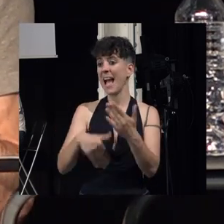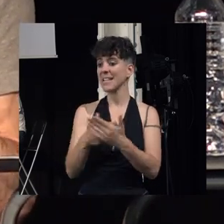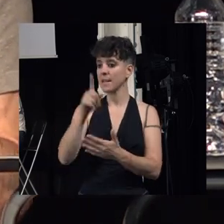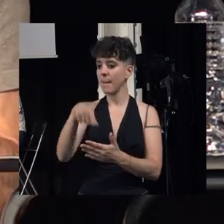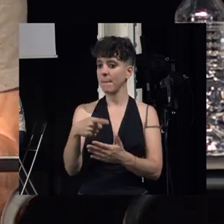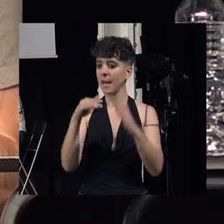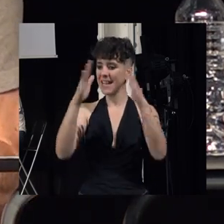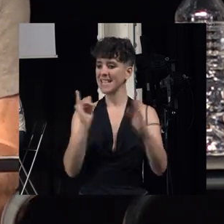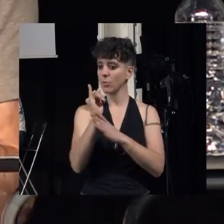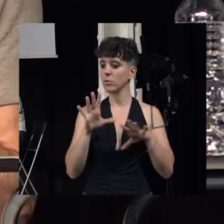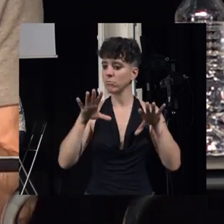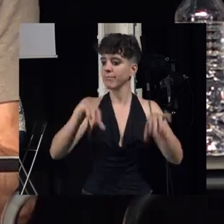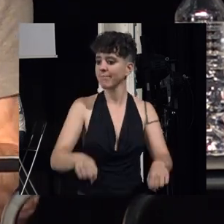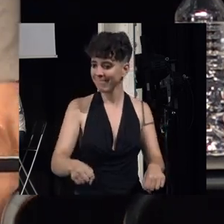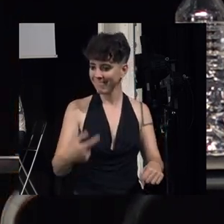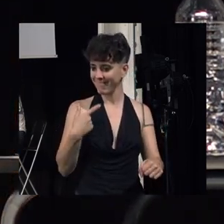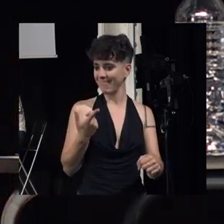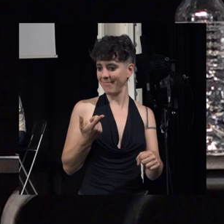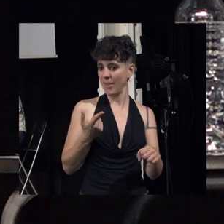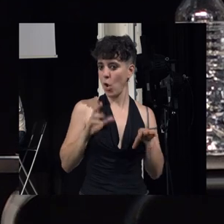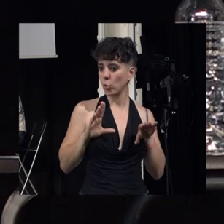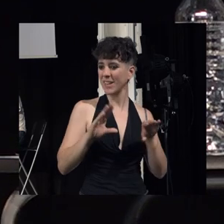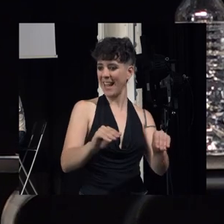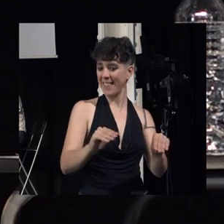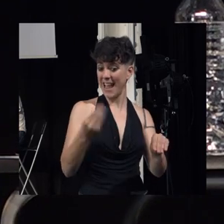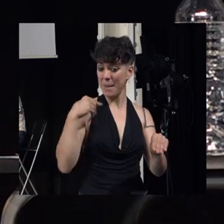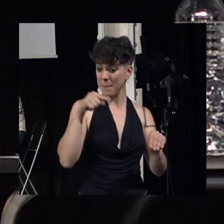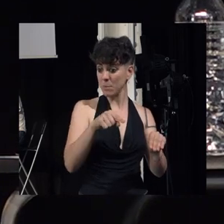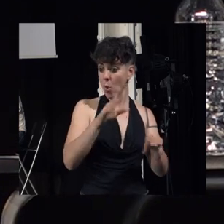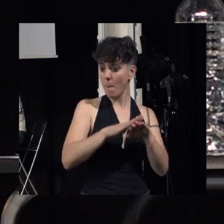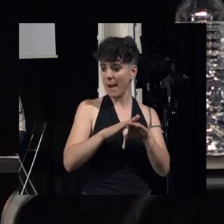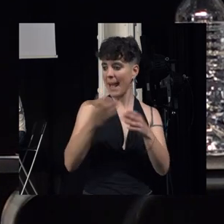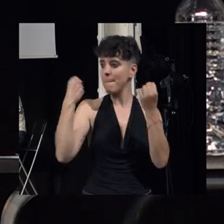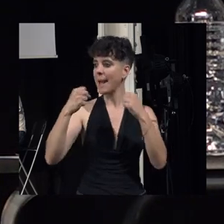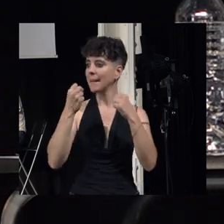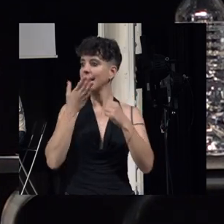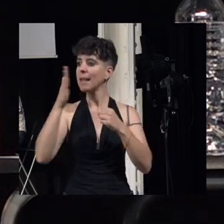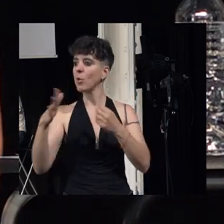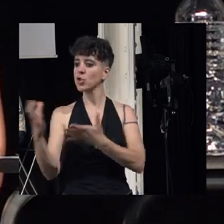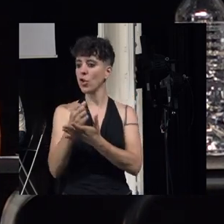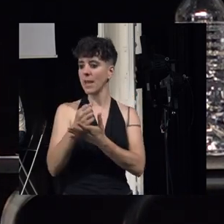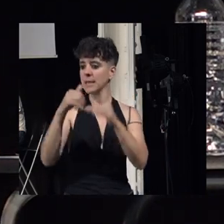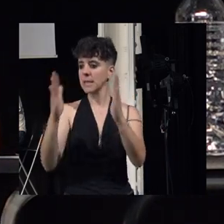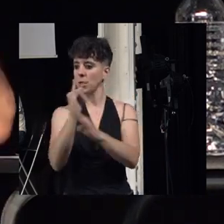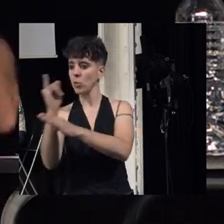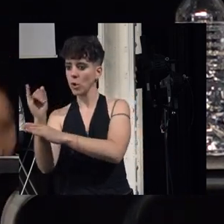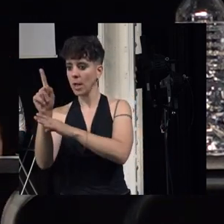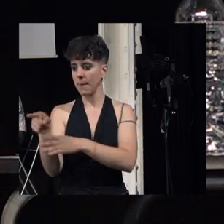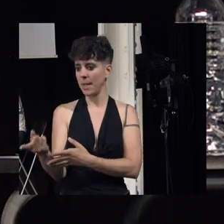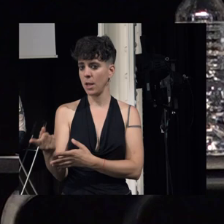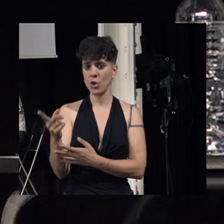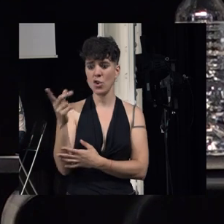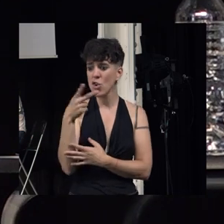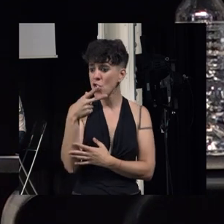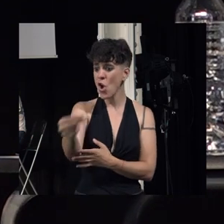agir, ¿deberemos utilizar eso para institucionalizar todas las buenas prácticas? No. A las putas,